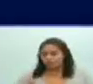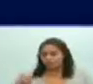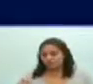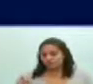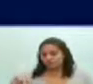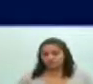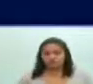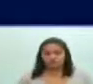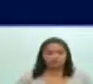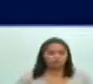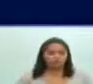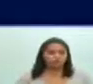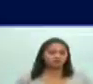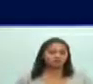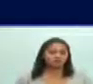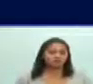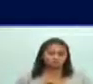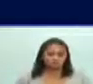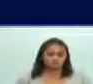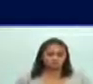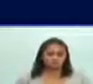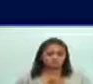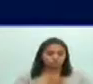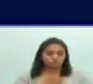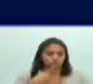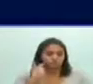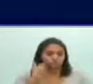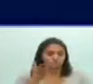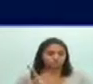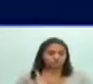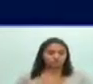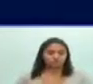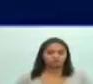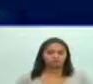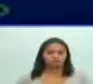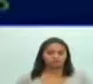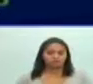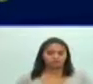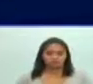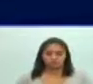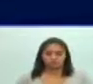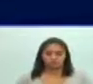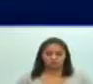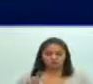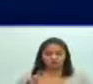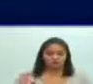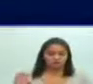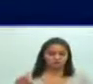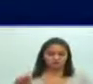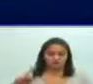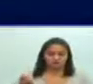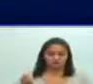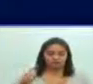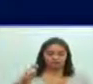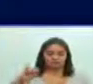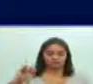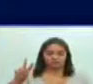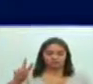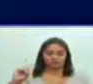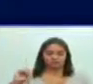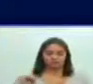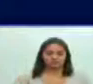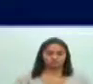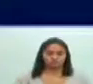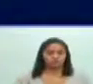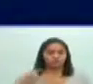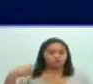que tenemos en pantalla. Y también los pronombres relativos, que ustedes lo van a